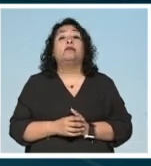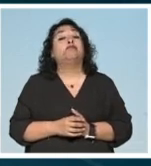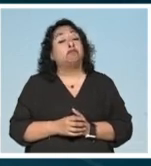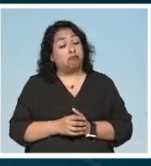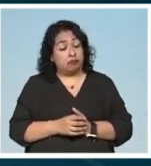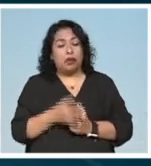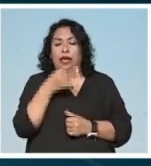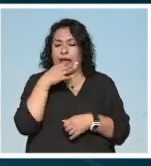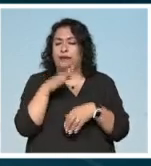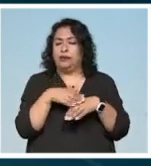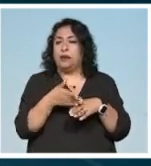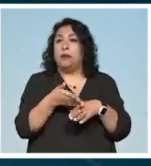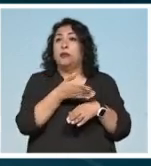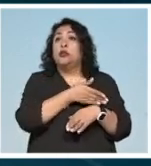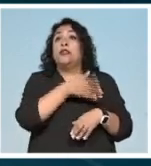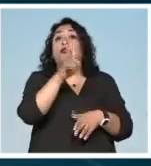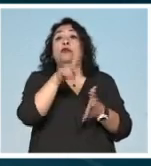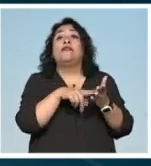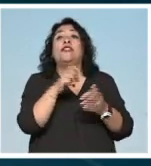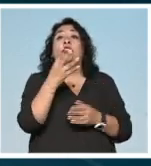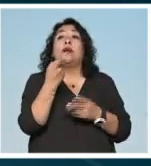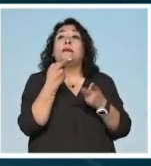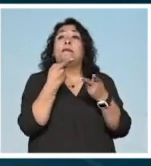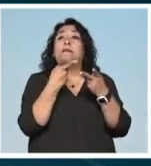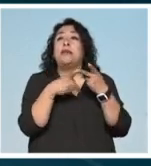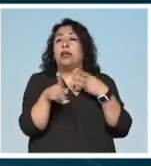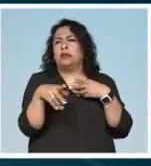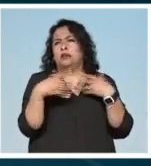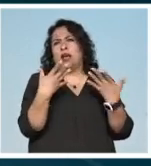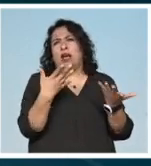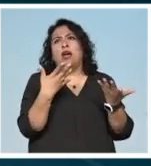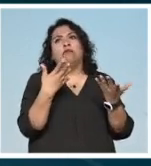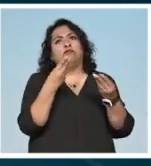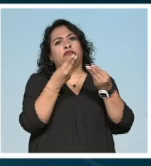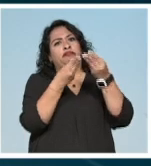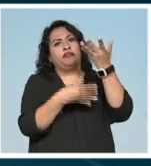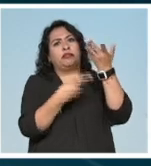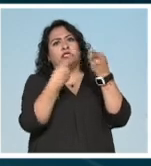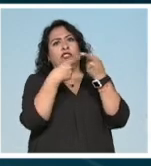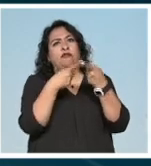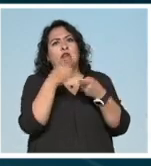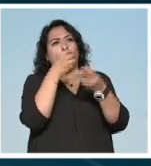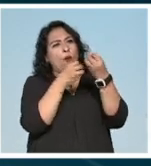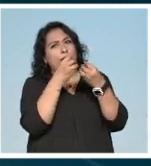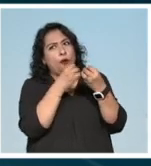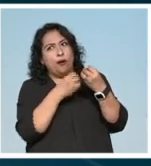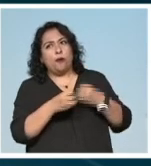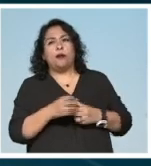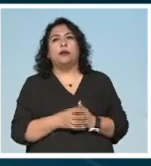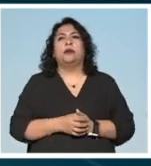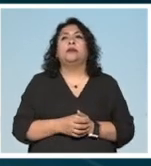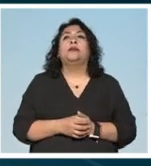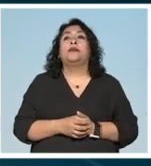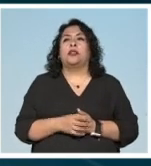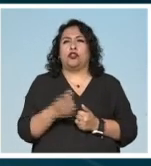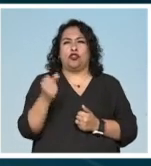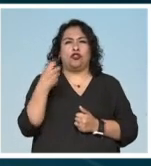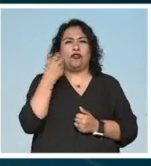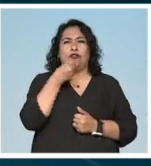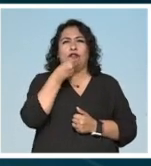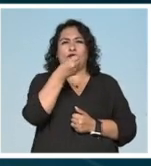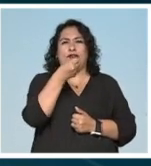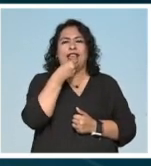Bueno, y ya lo anticipábamos, el 2024 inicia con una variada oferta escénica. En conferencia de